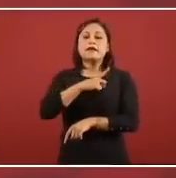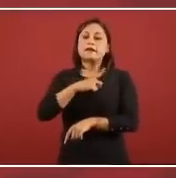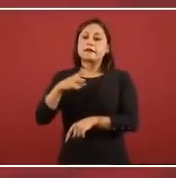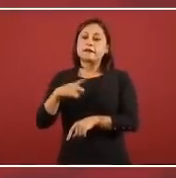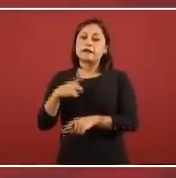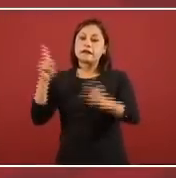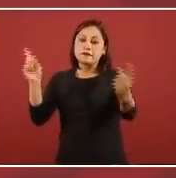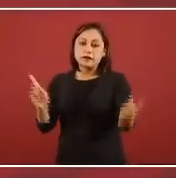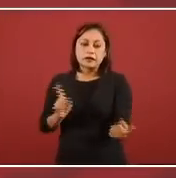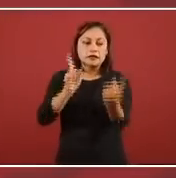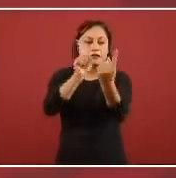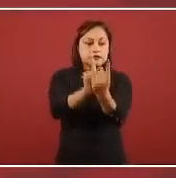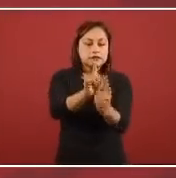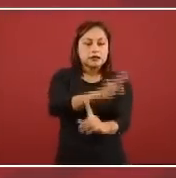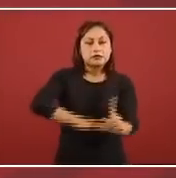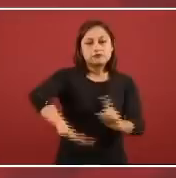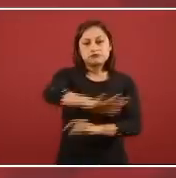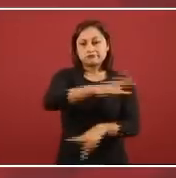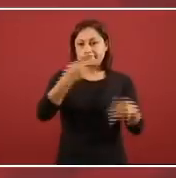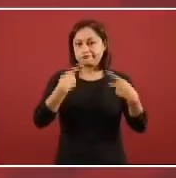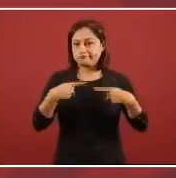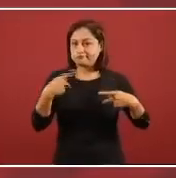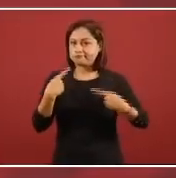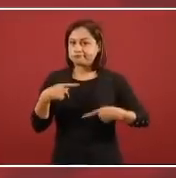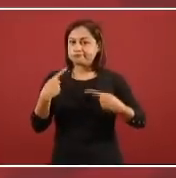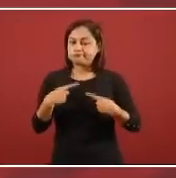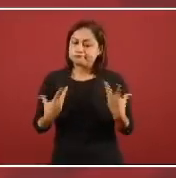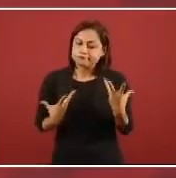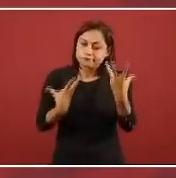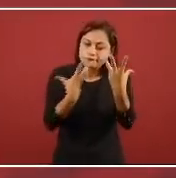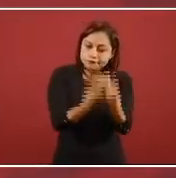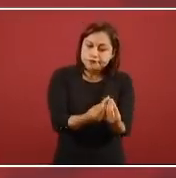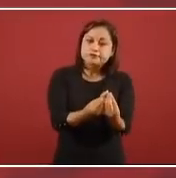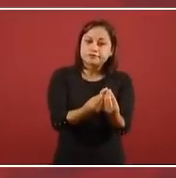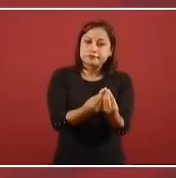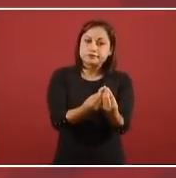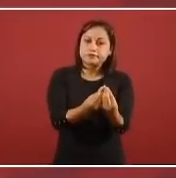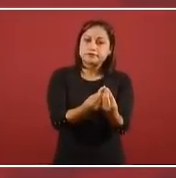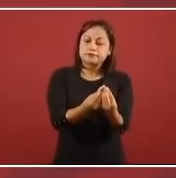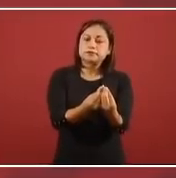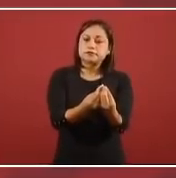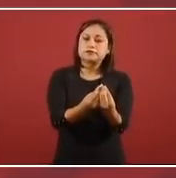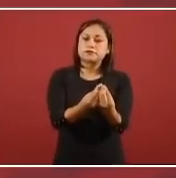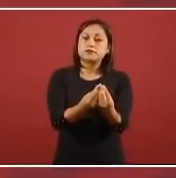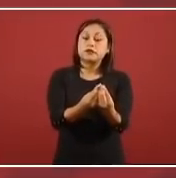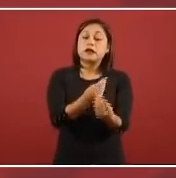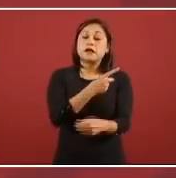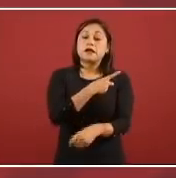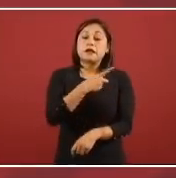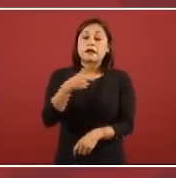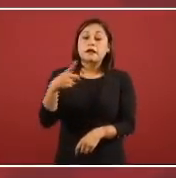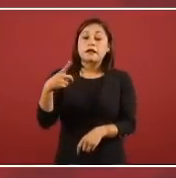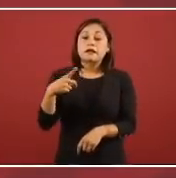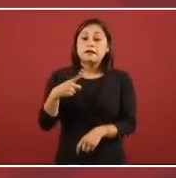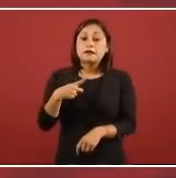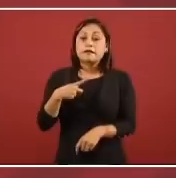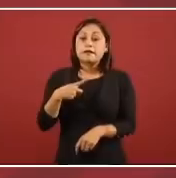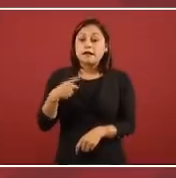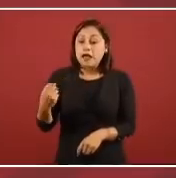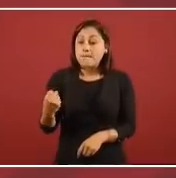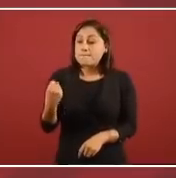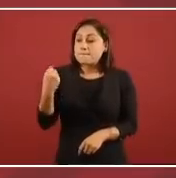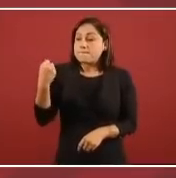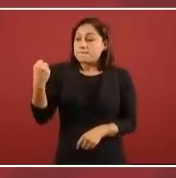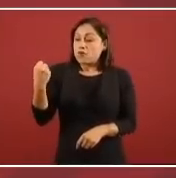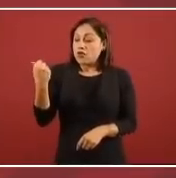pueblo y lo más distante que sea posible del poder.